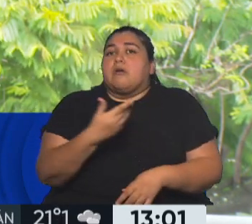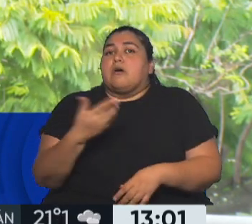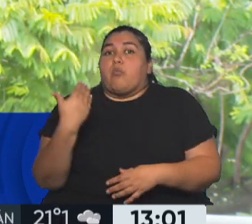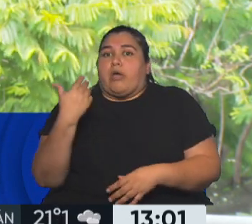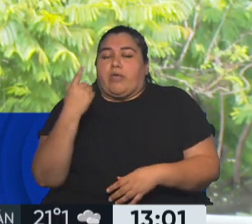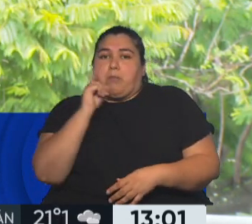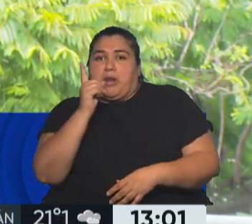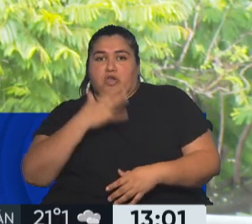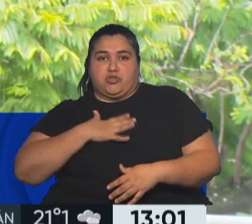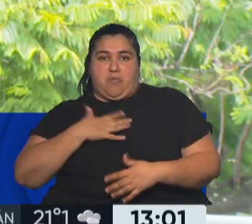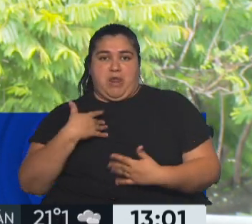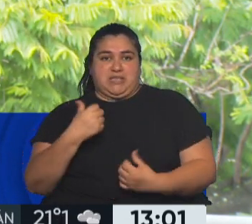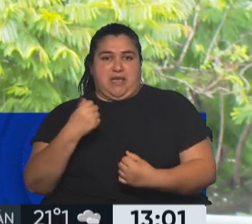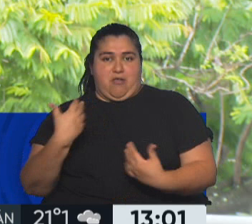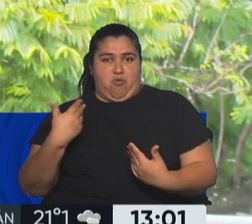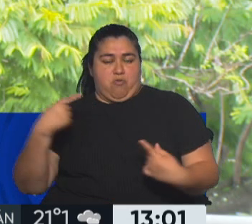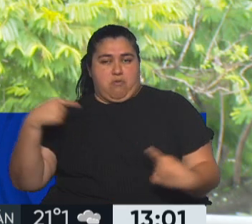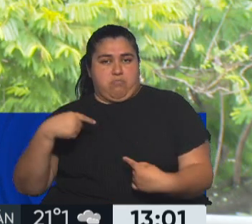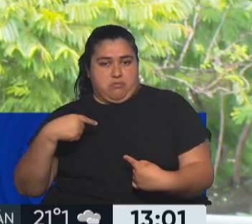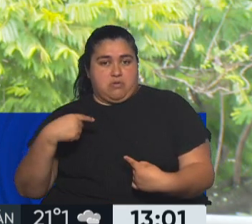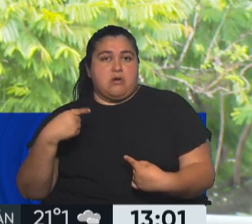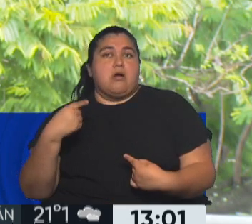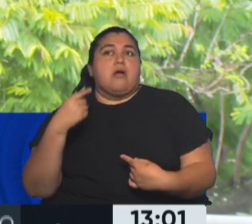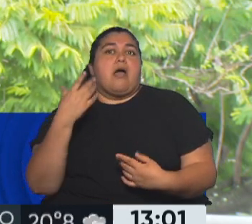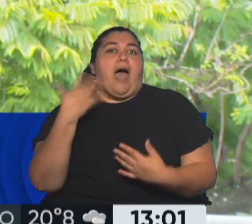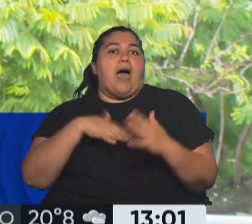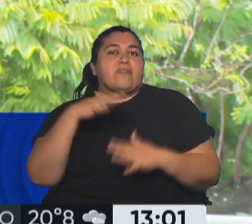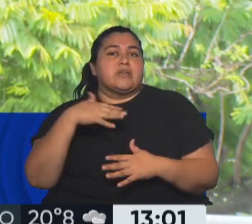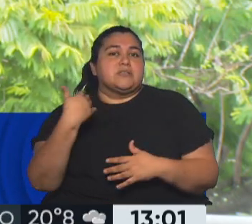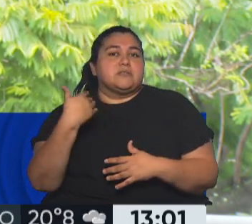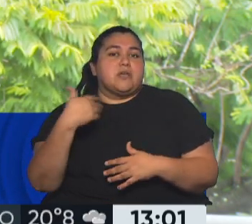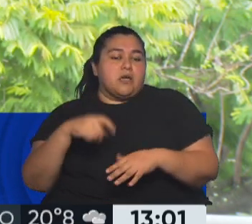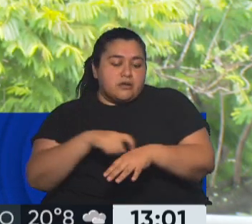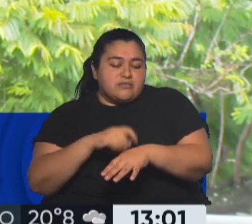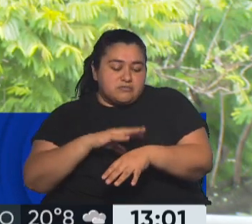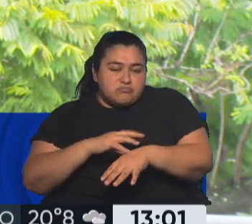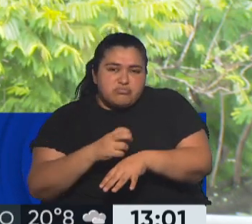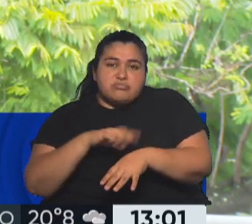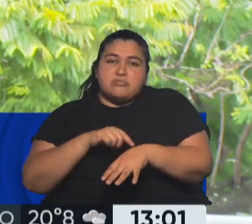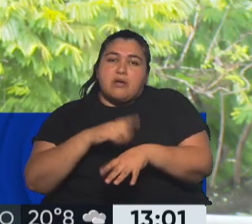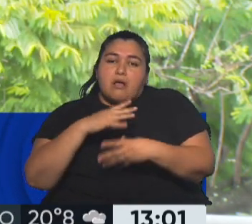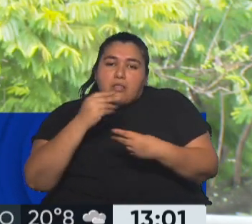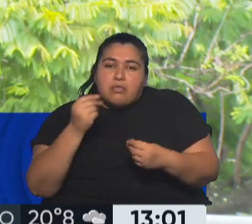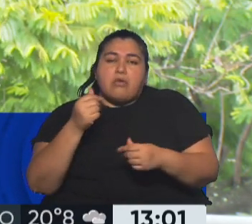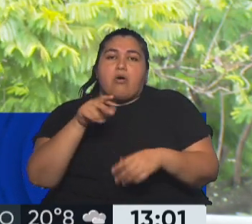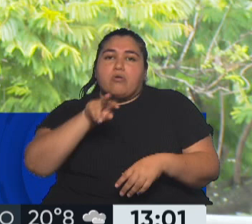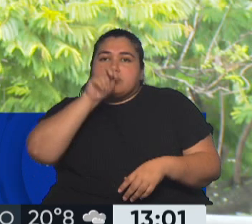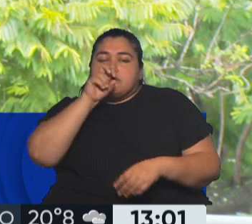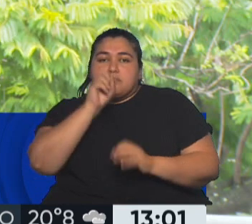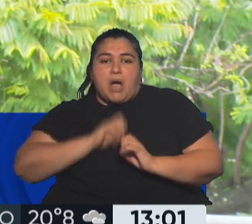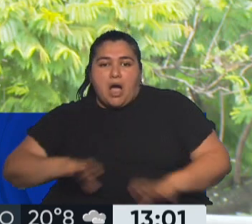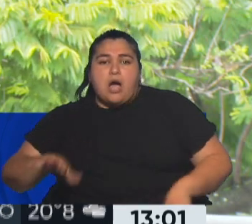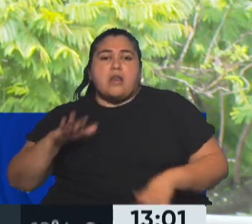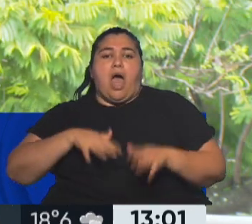tóxicos pueden producir aunque no sean una toxicidad extrema pueden producir reacciones en piel reacciones a nivel respiratorio d aquellos que son